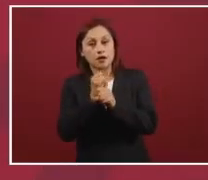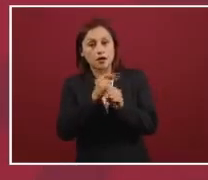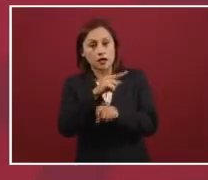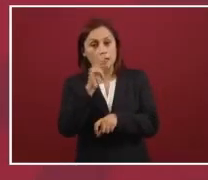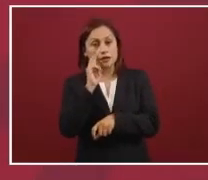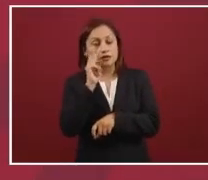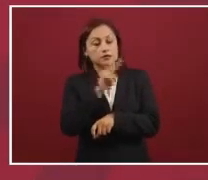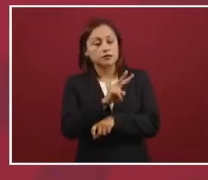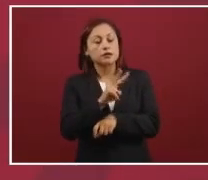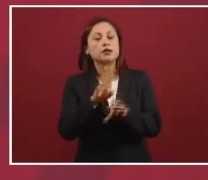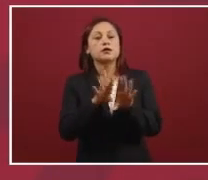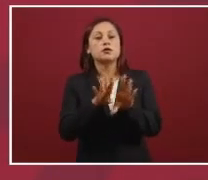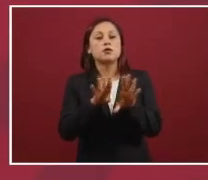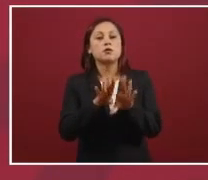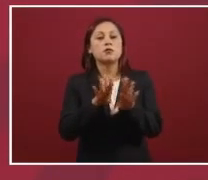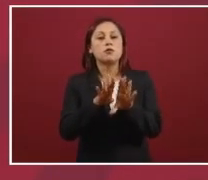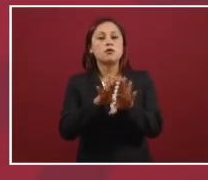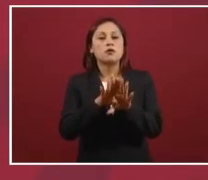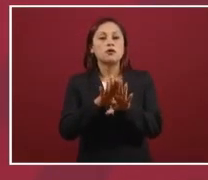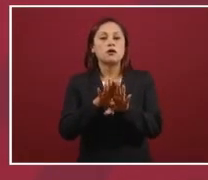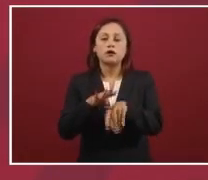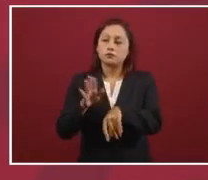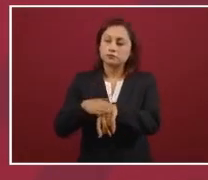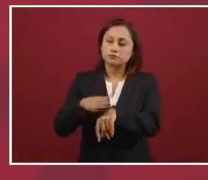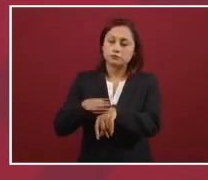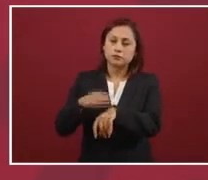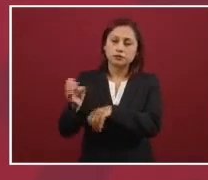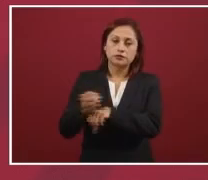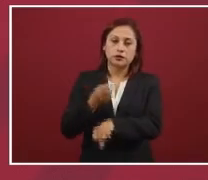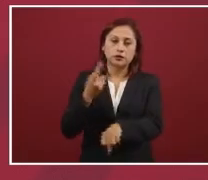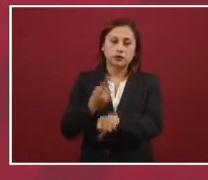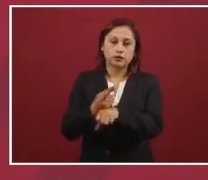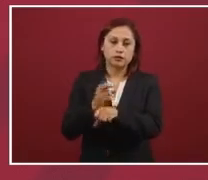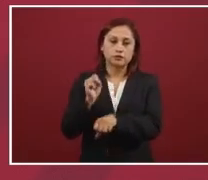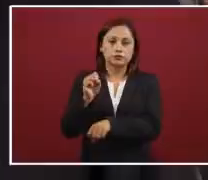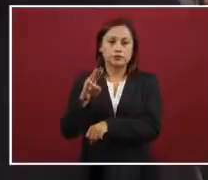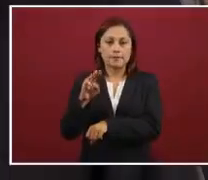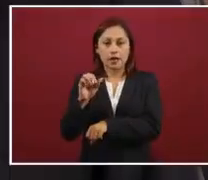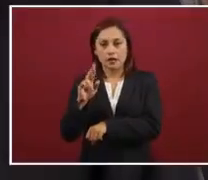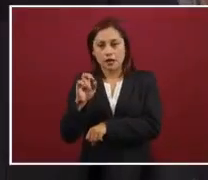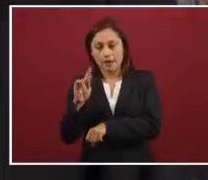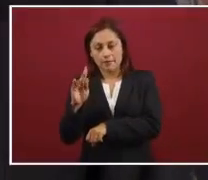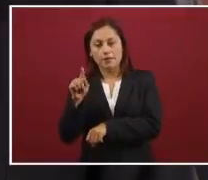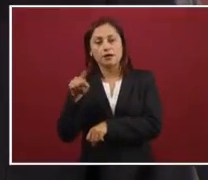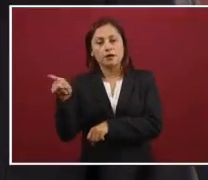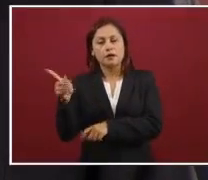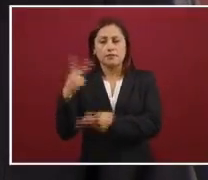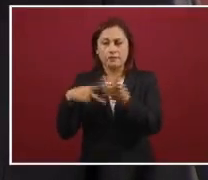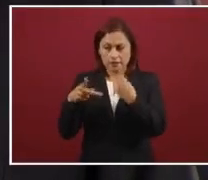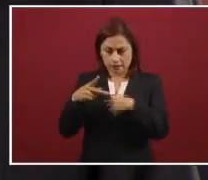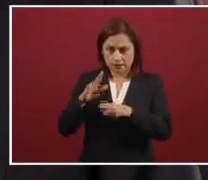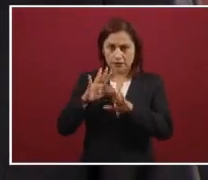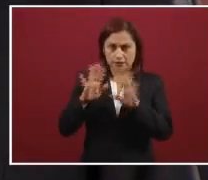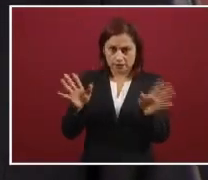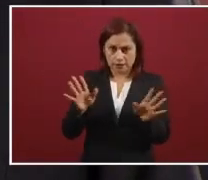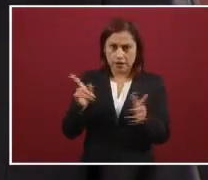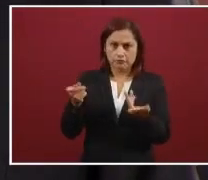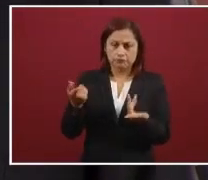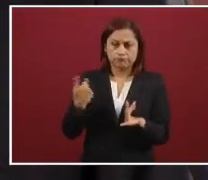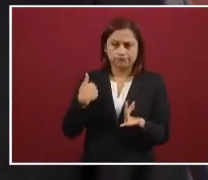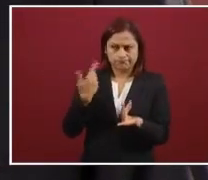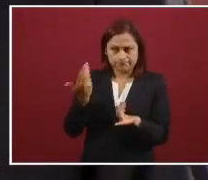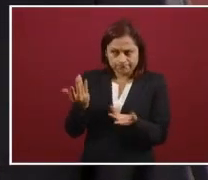hablarle al secretario de Medio Ambiente, decirle ya, lo quiero para tal